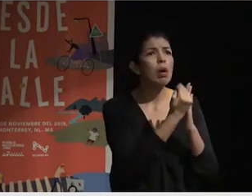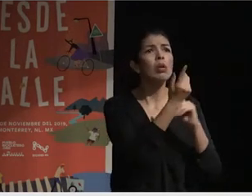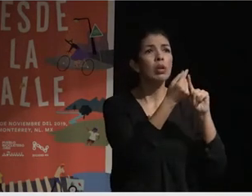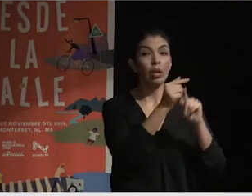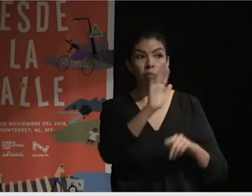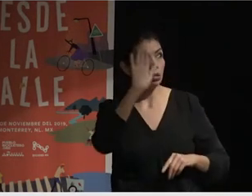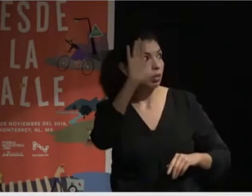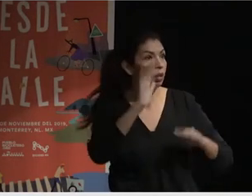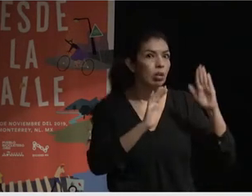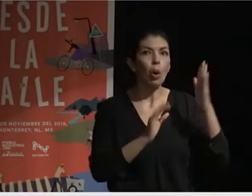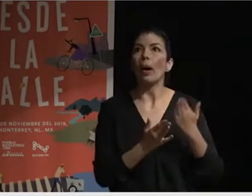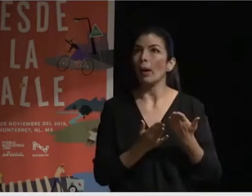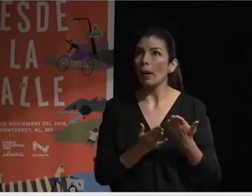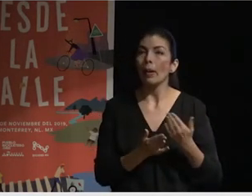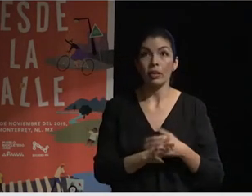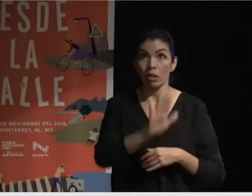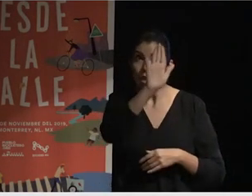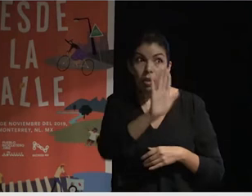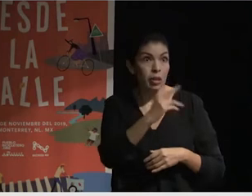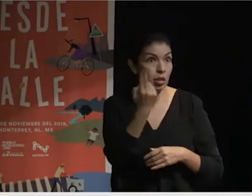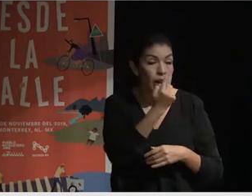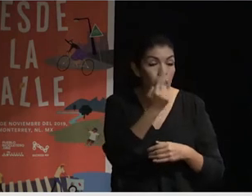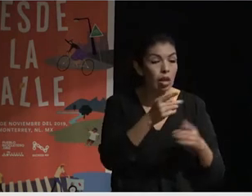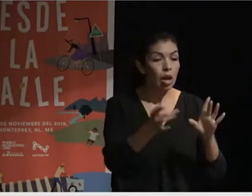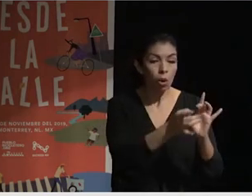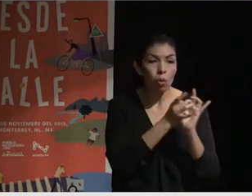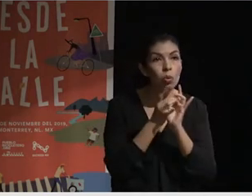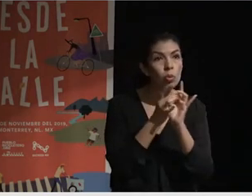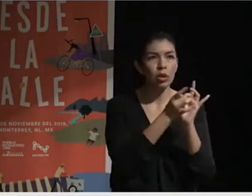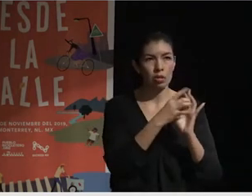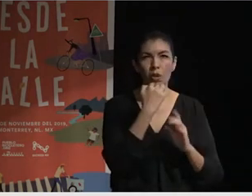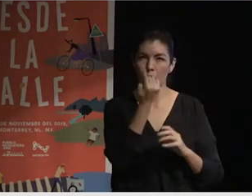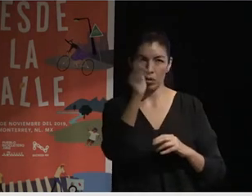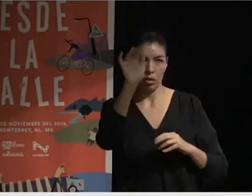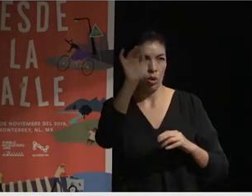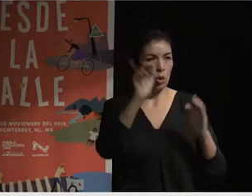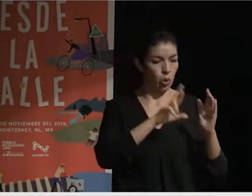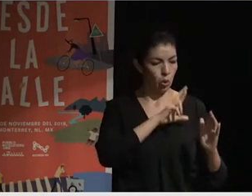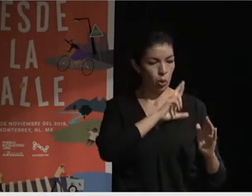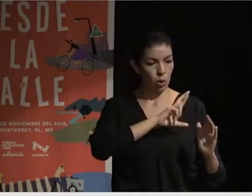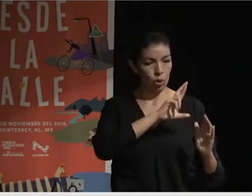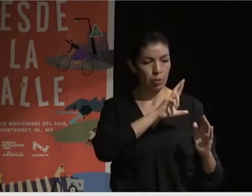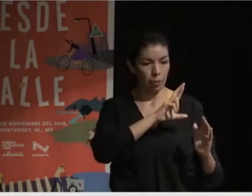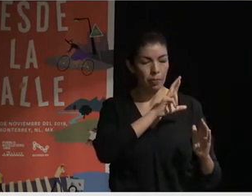ese departamento, esas cosas? Entonces, hay como una chamba de base, pues, ¿no?, que lo conocemos muy bien como movimiento ciclista. Entonces, creo que esa es una